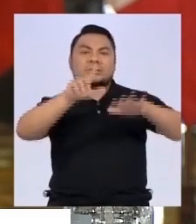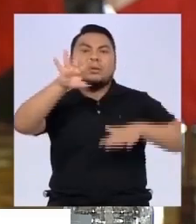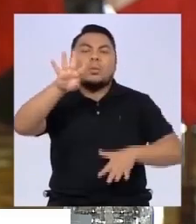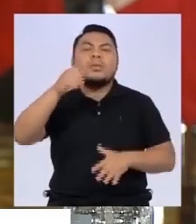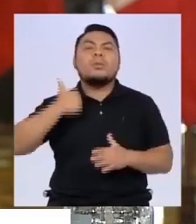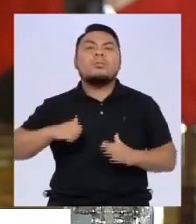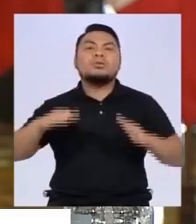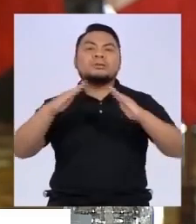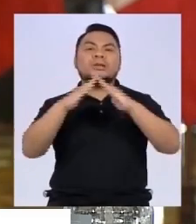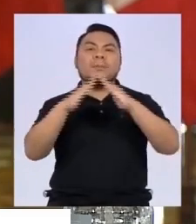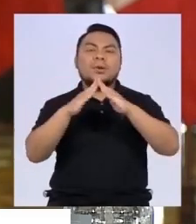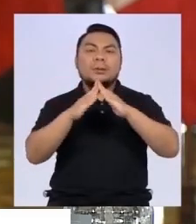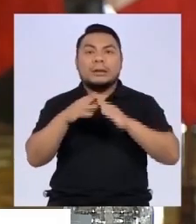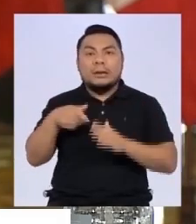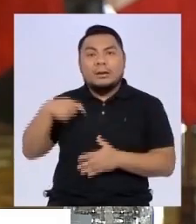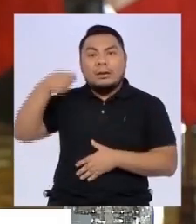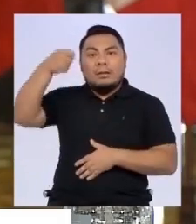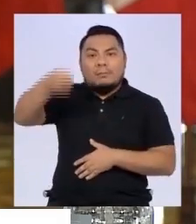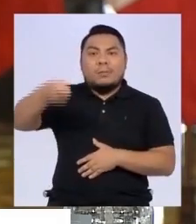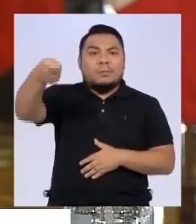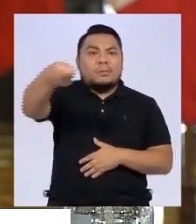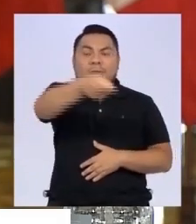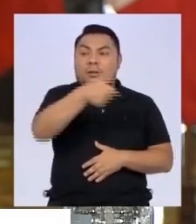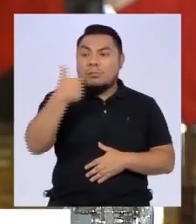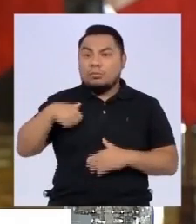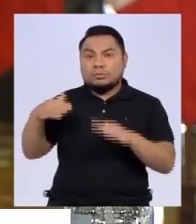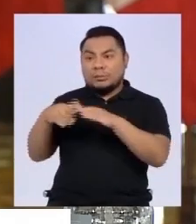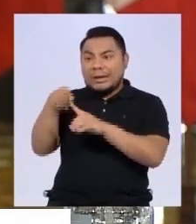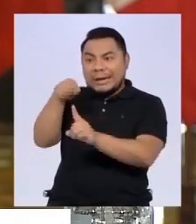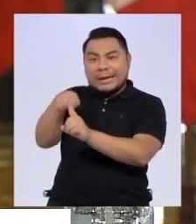1.874 municipios, para que puedan ellos